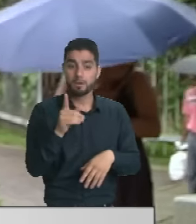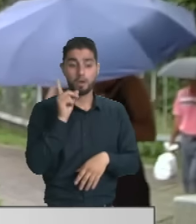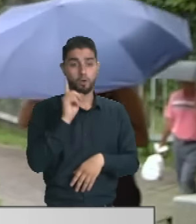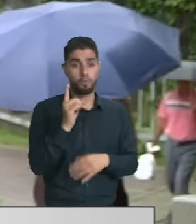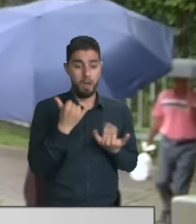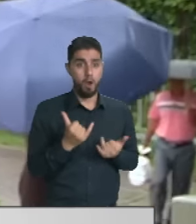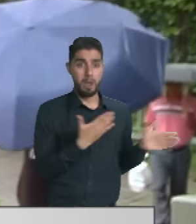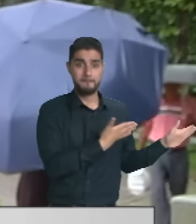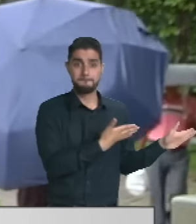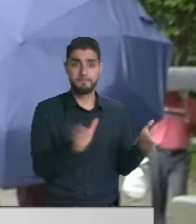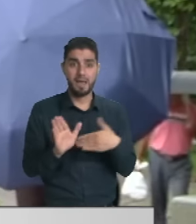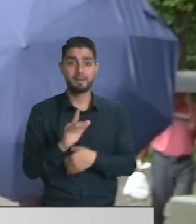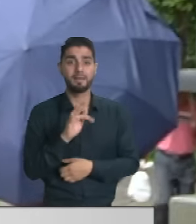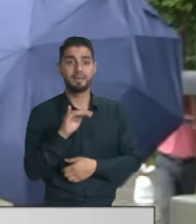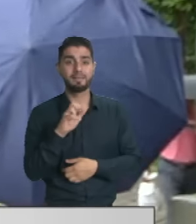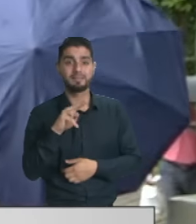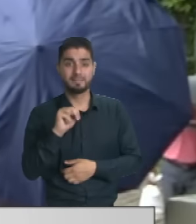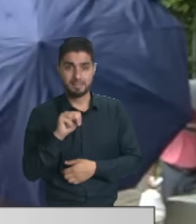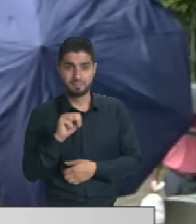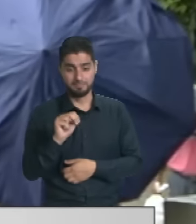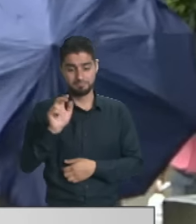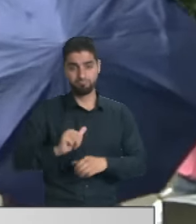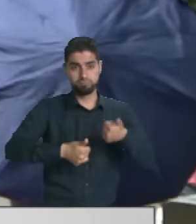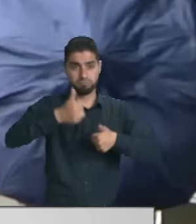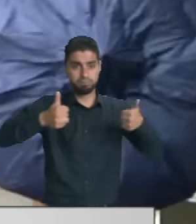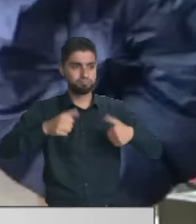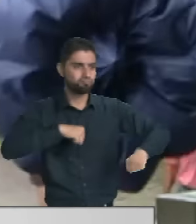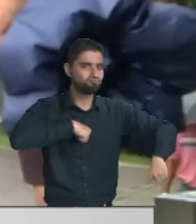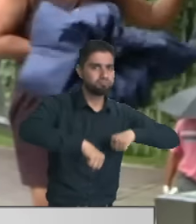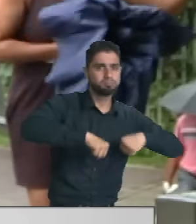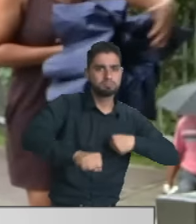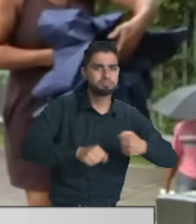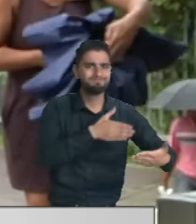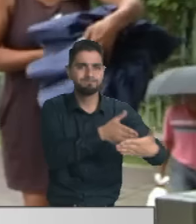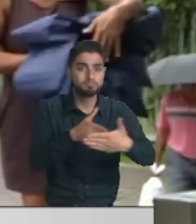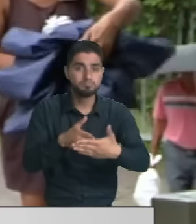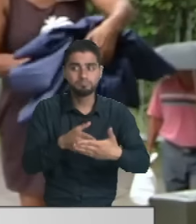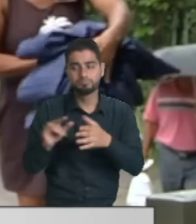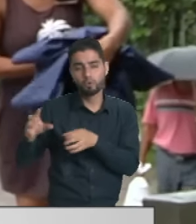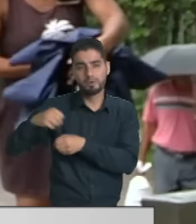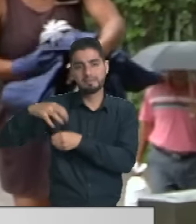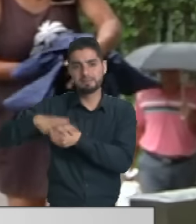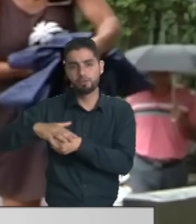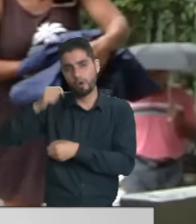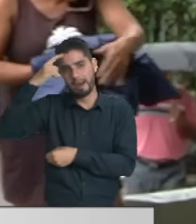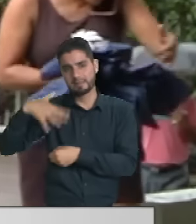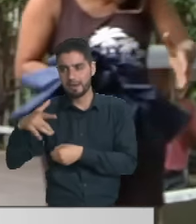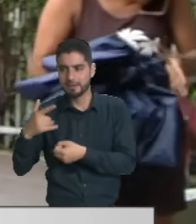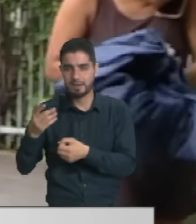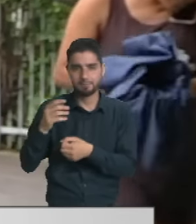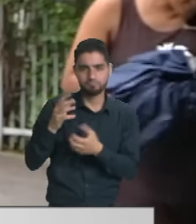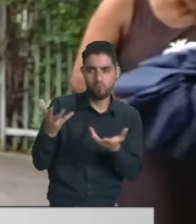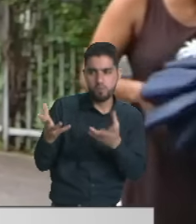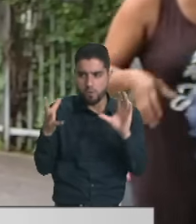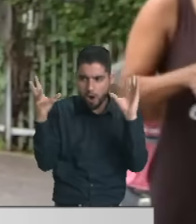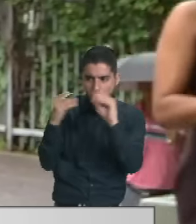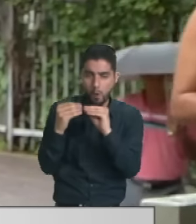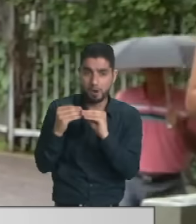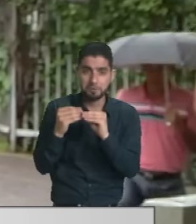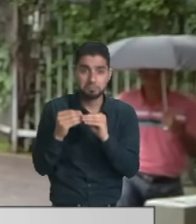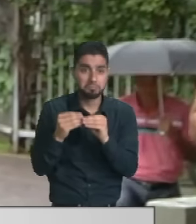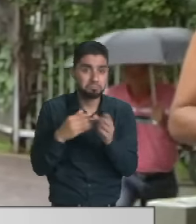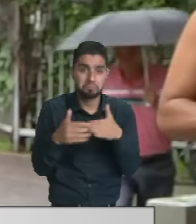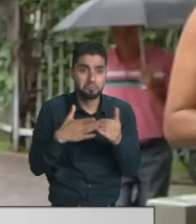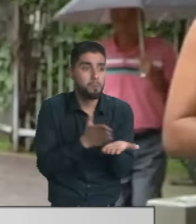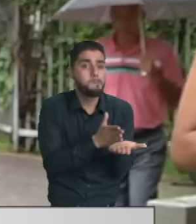que adelantan las autoridades en compañía del distrito de Cartagena. Y en otras noticias les cuento que